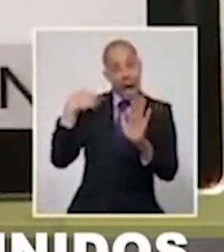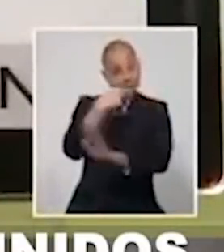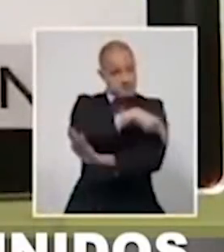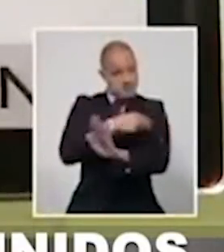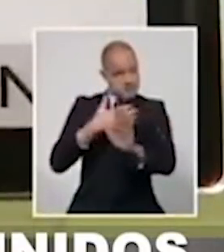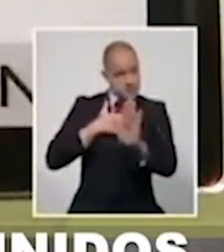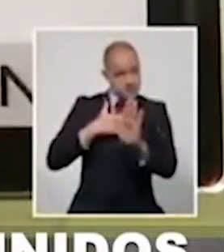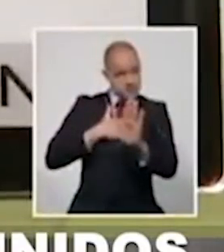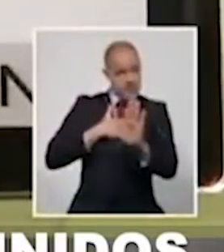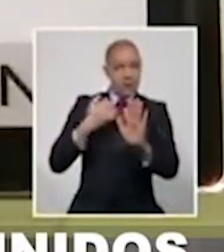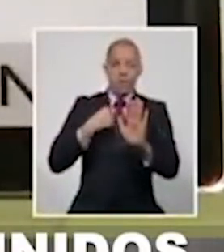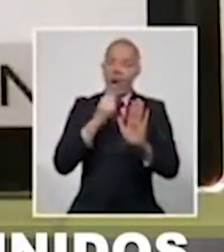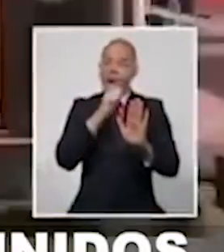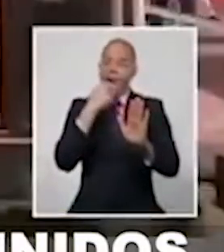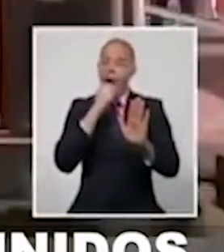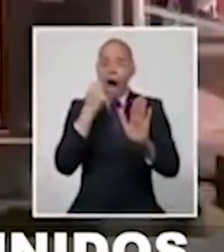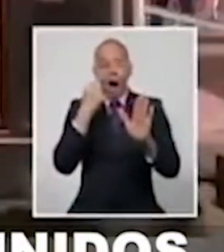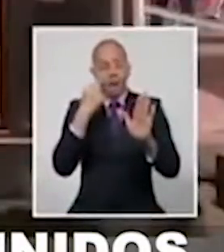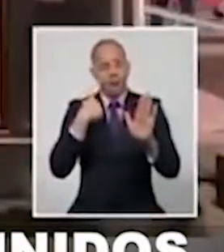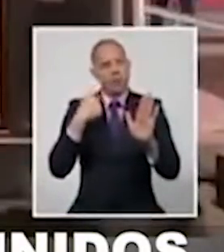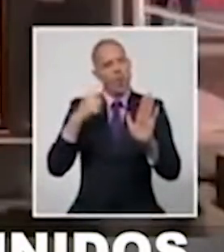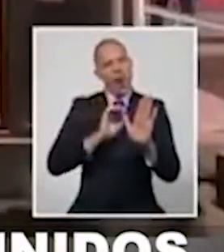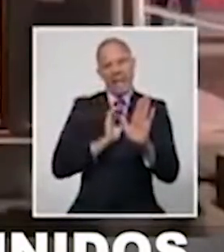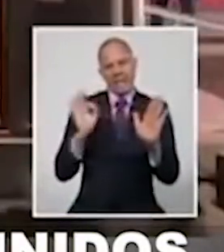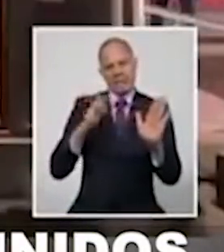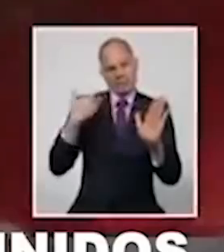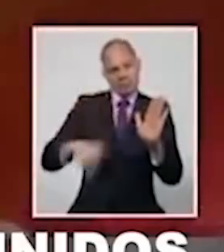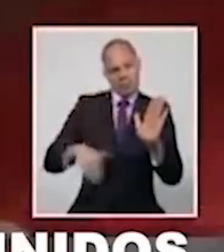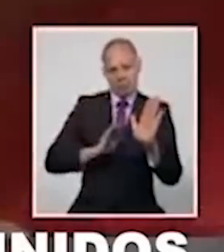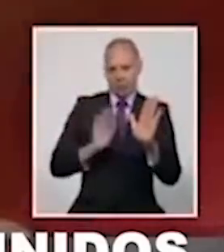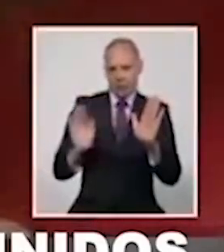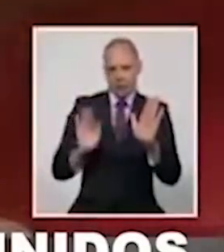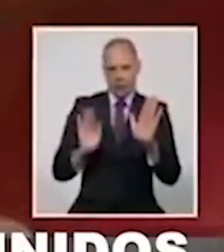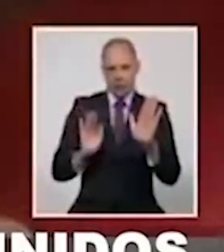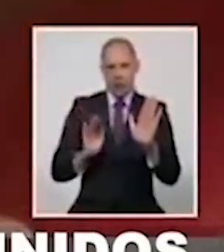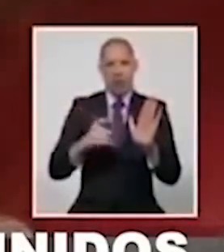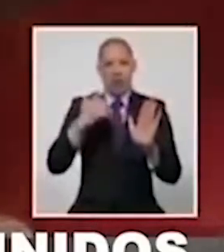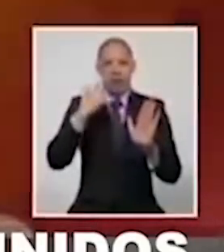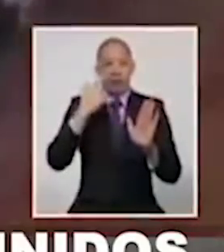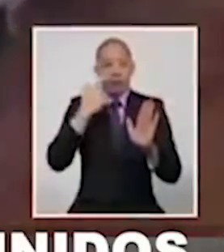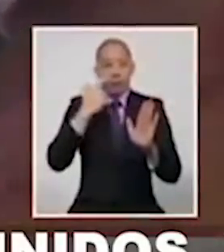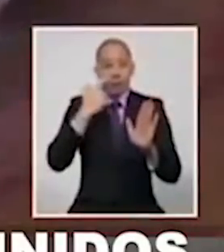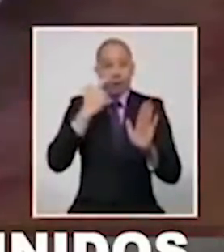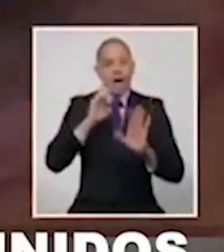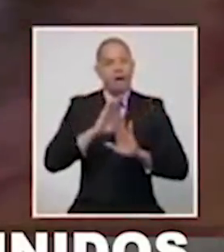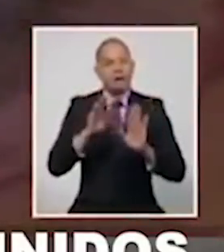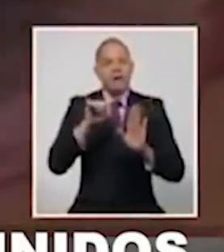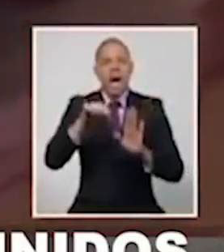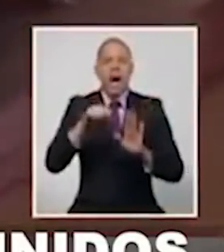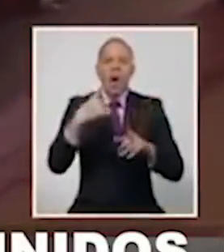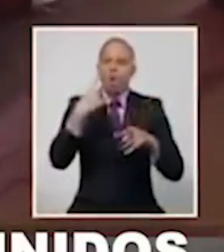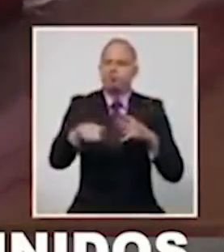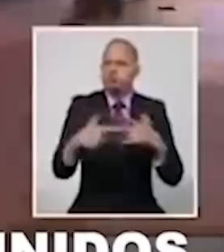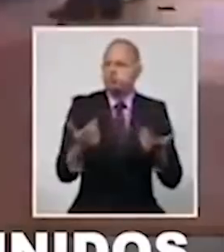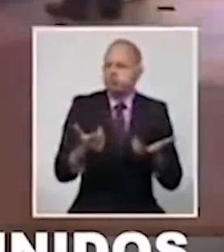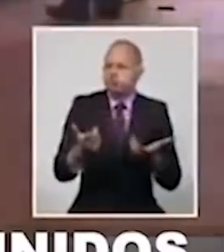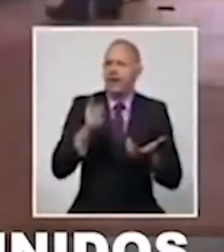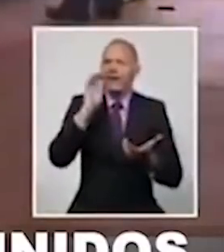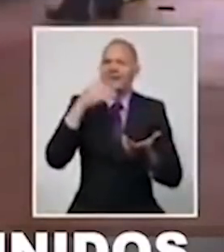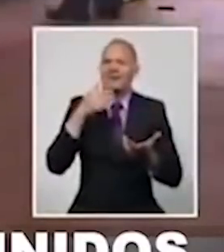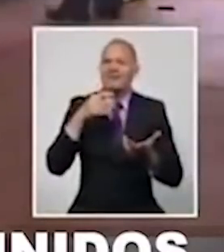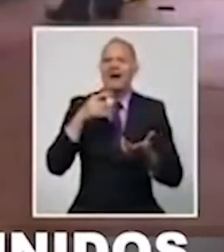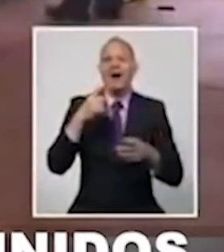miércoles y sábado, mientras el jueves hará Managua-La Habana. Escuche bien, con Viasa estaría volando todos los miércoles